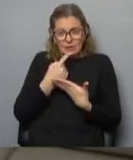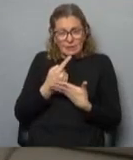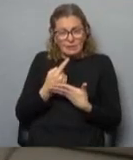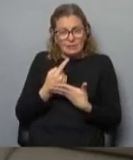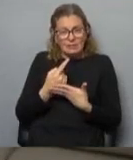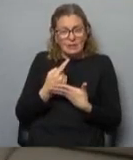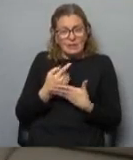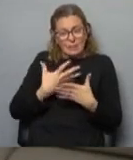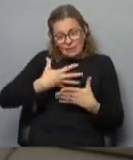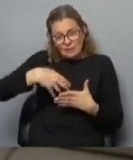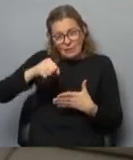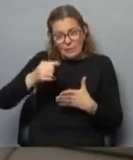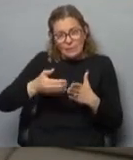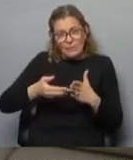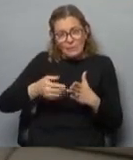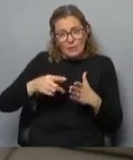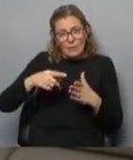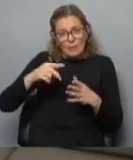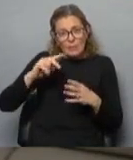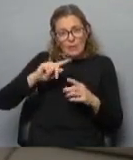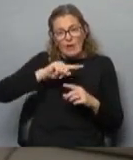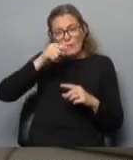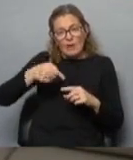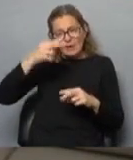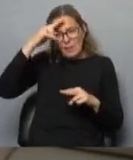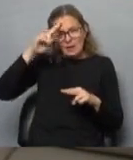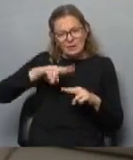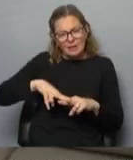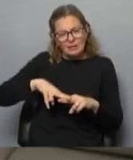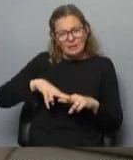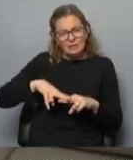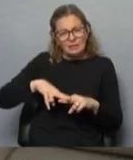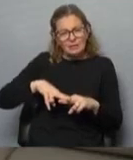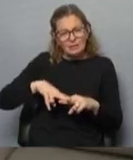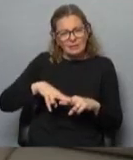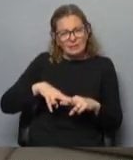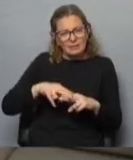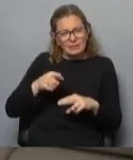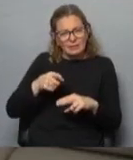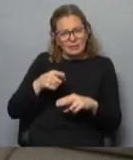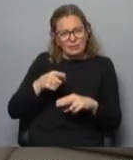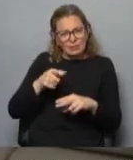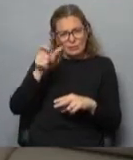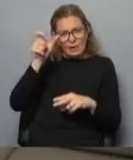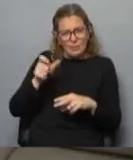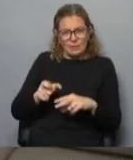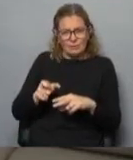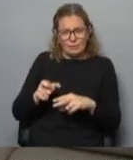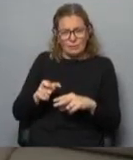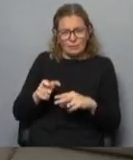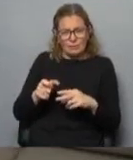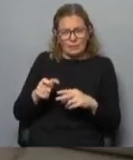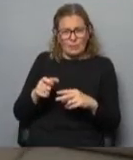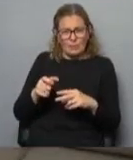lo vayan llevando dice me vuelven a matar yo digo eso es de una persona enajenada